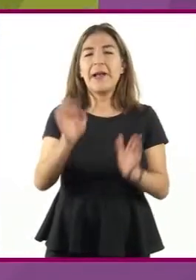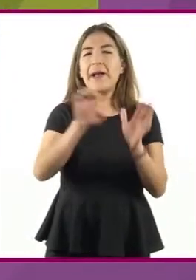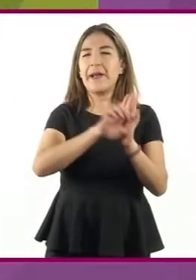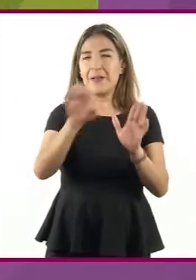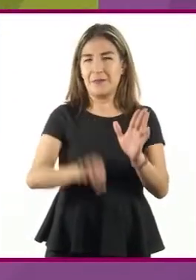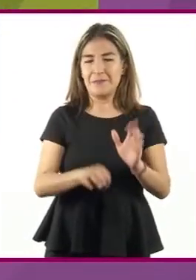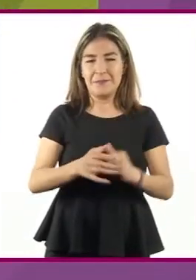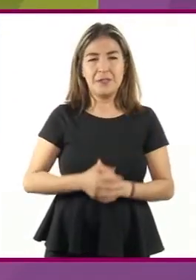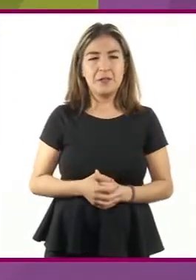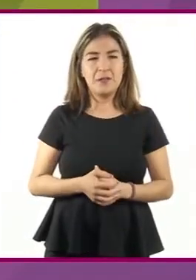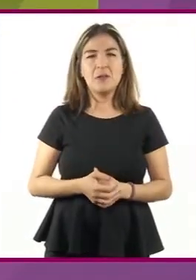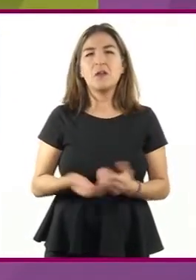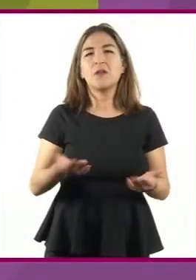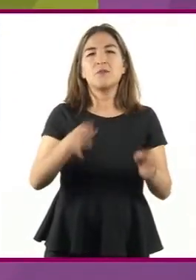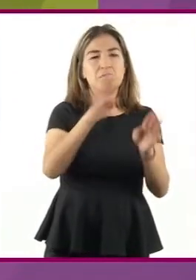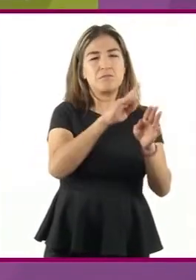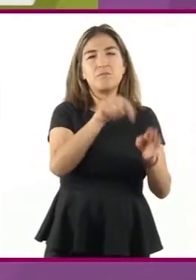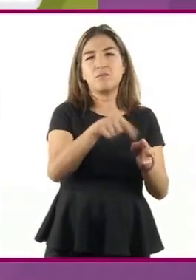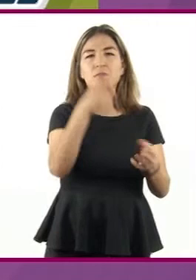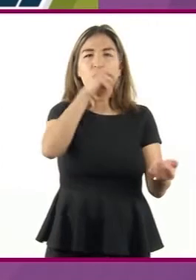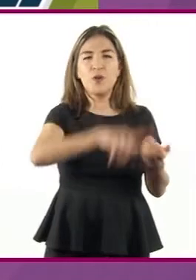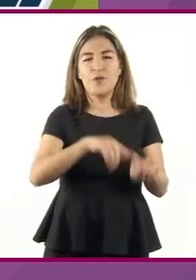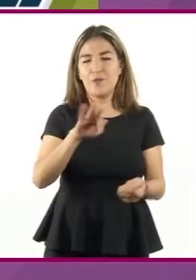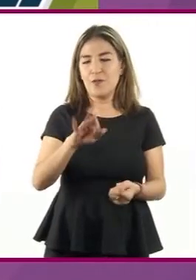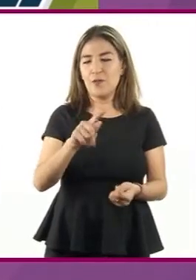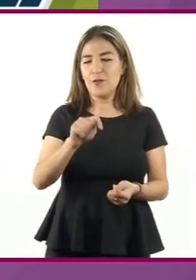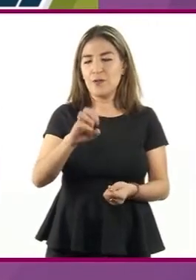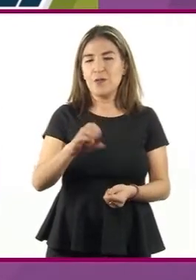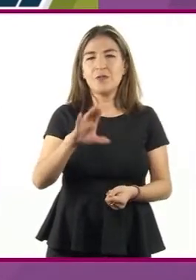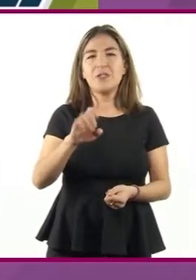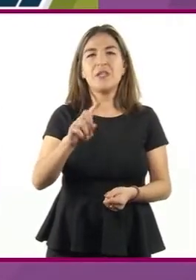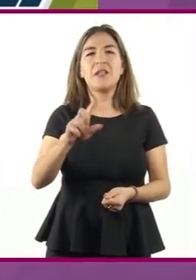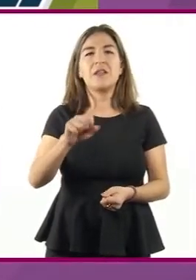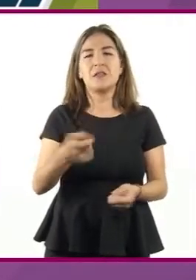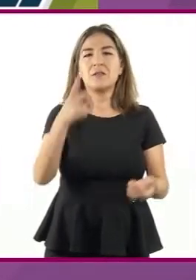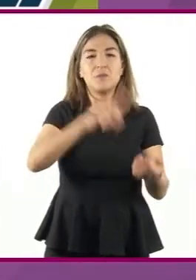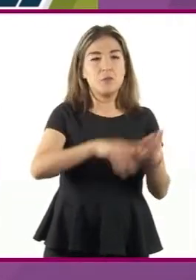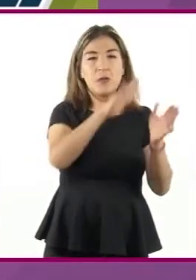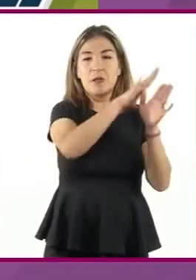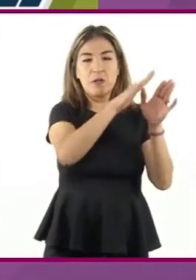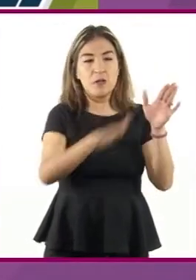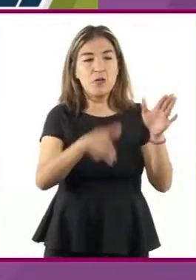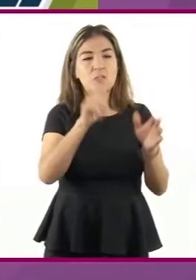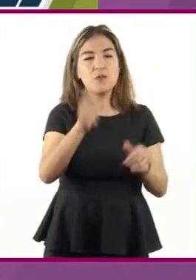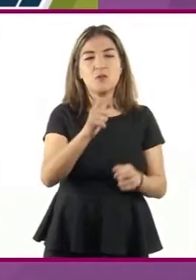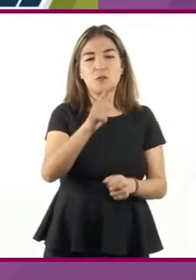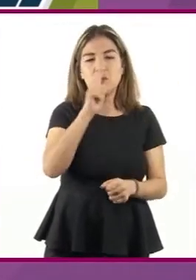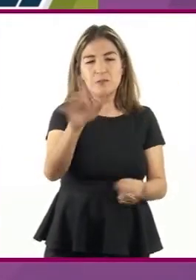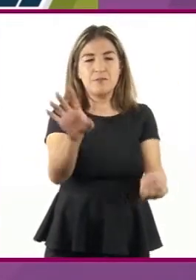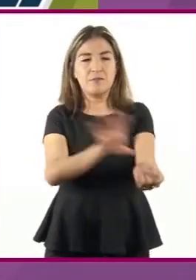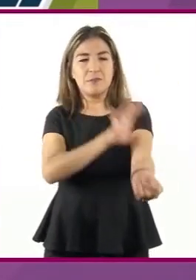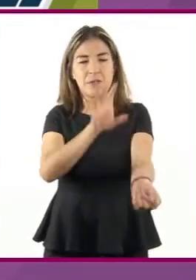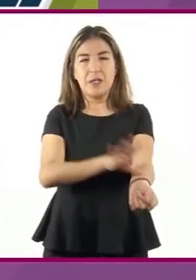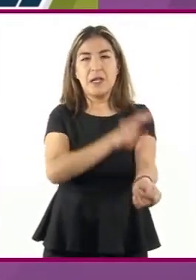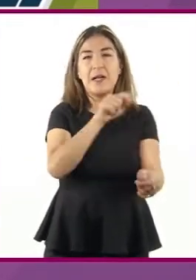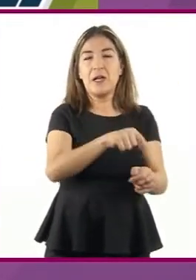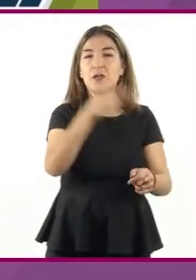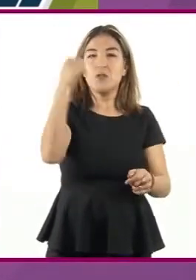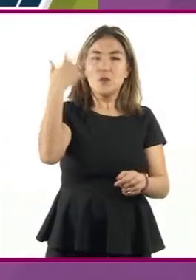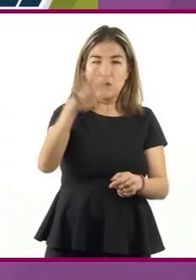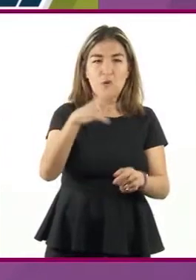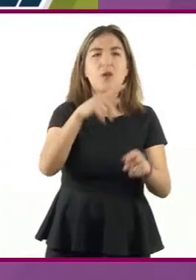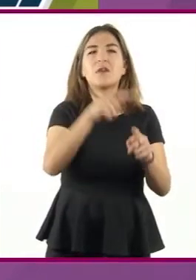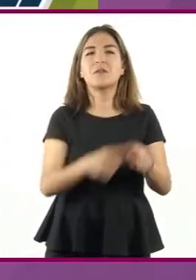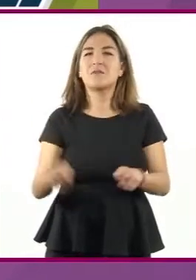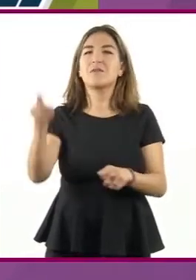ejemplo, mediante fotoceldas, la energía solar que se transforma en energía eléctrica y la energía eléctrica